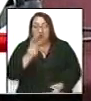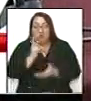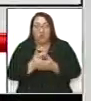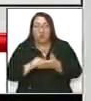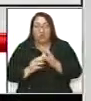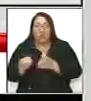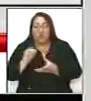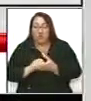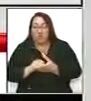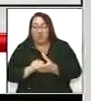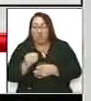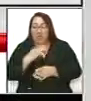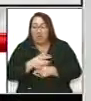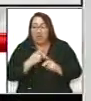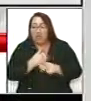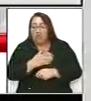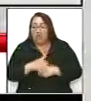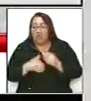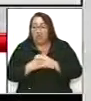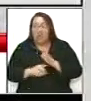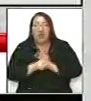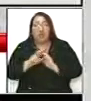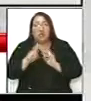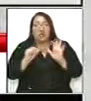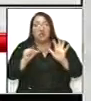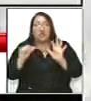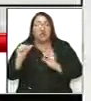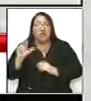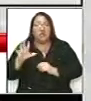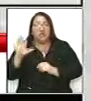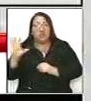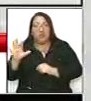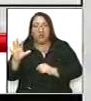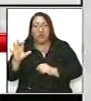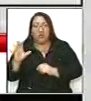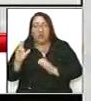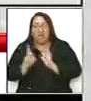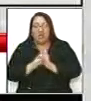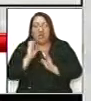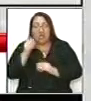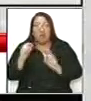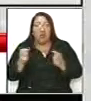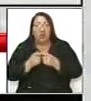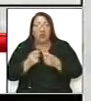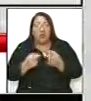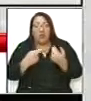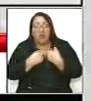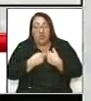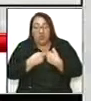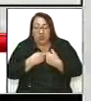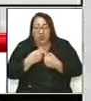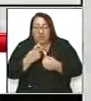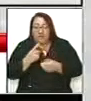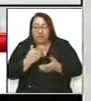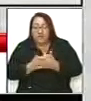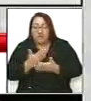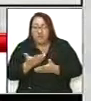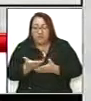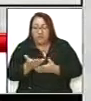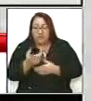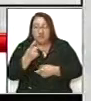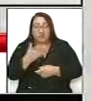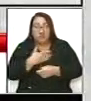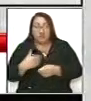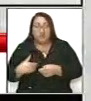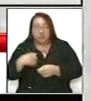incluyó indebidamente a los beneficiarios de la ley 26655, ley que creó la comisión encargada de proponer al